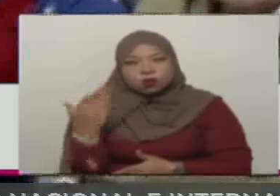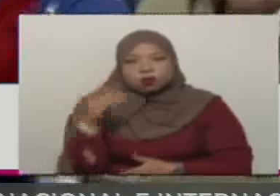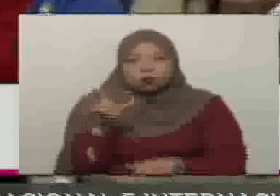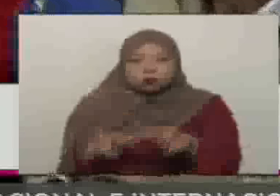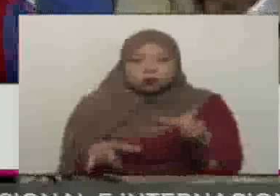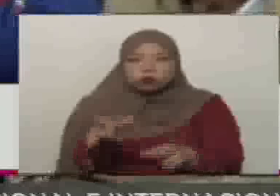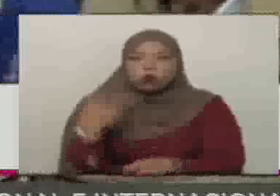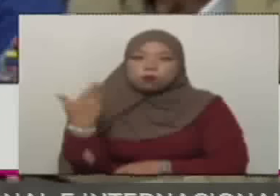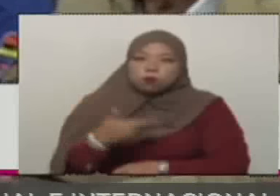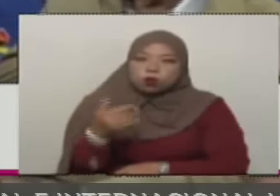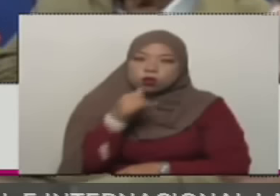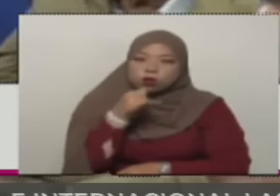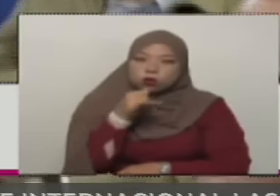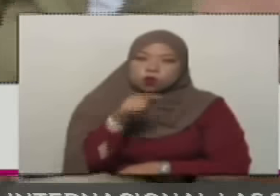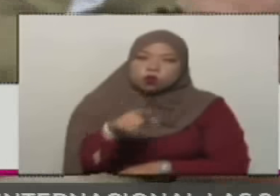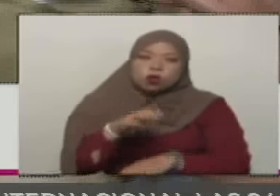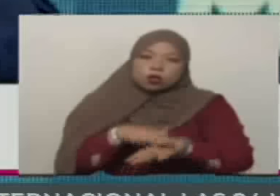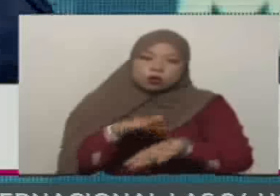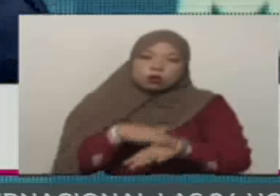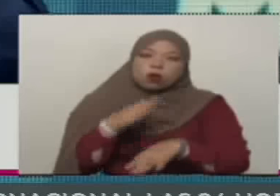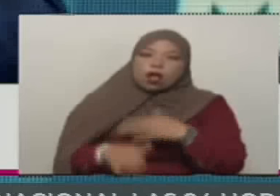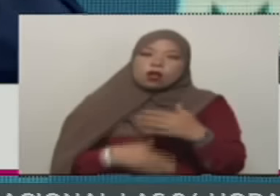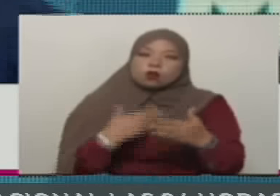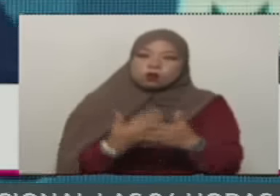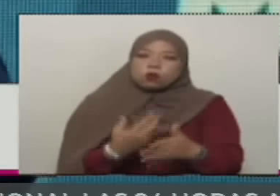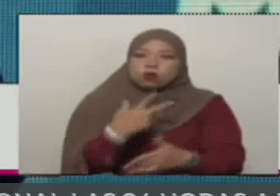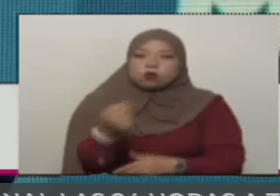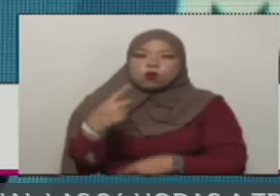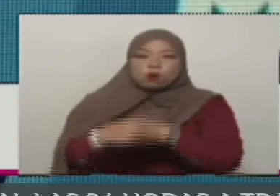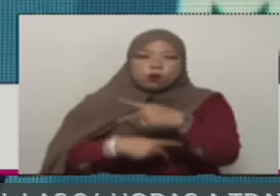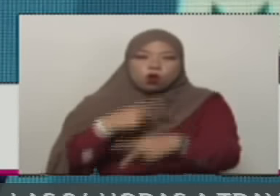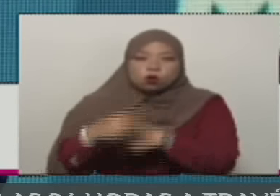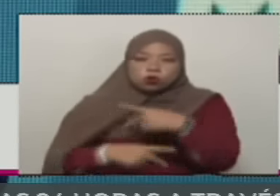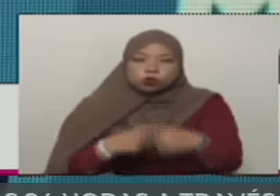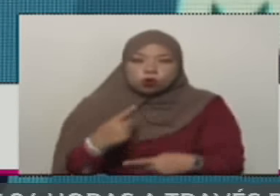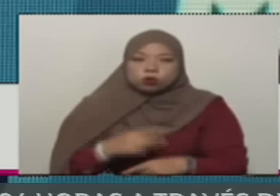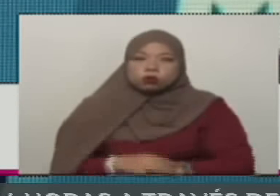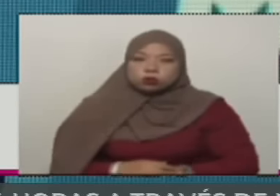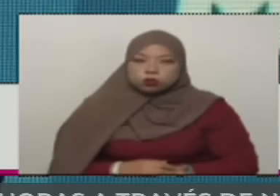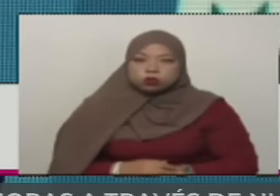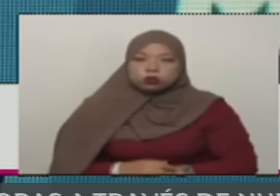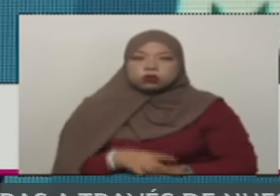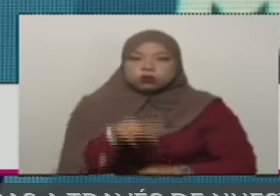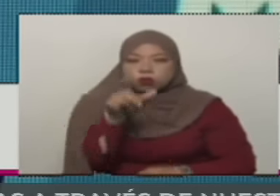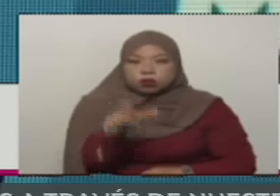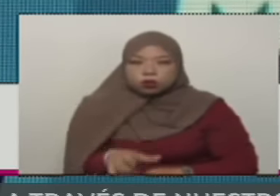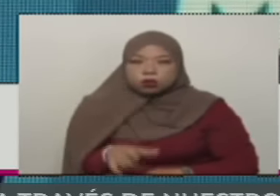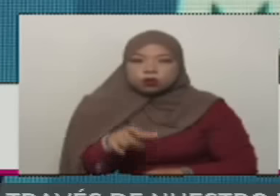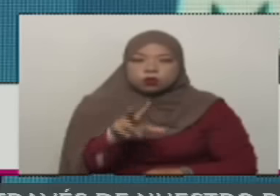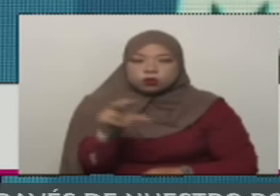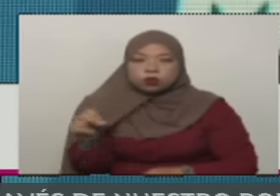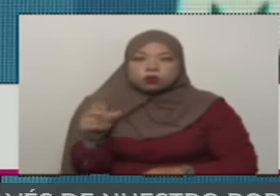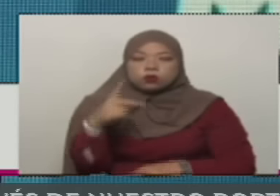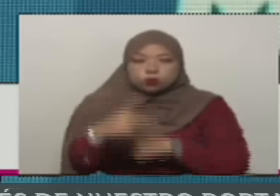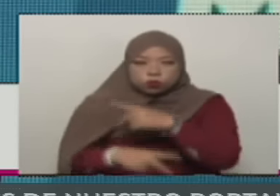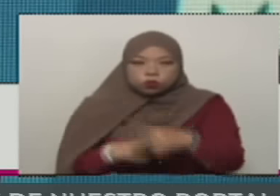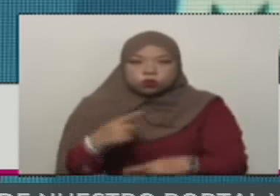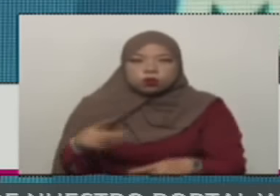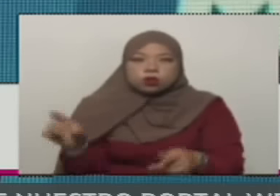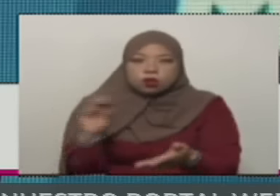Muy importante lo que tú decías. 30 productos producen, valga